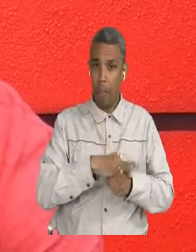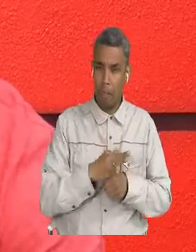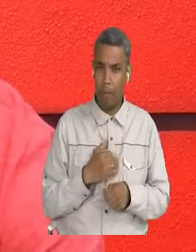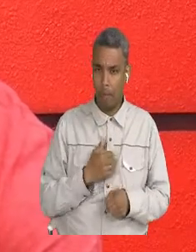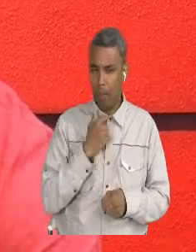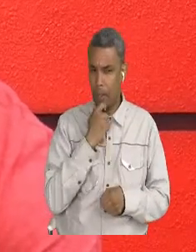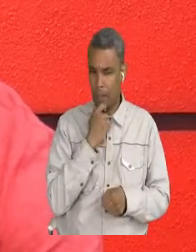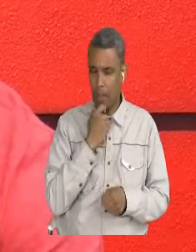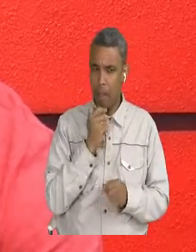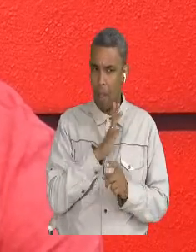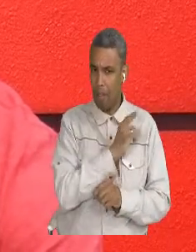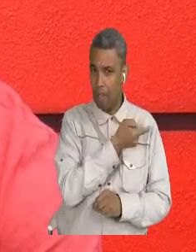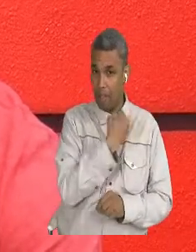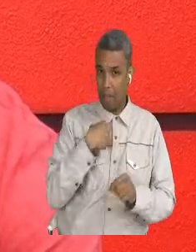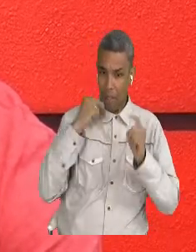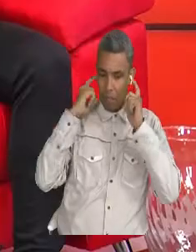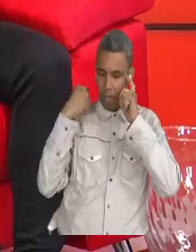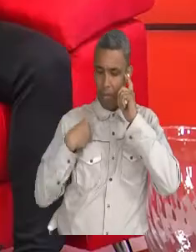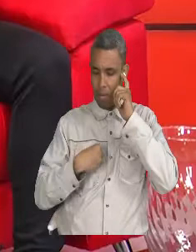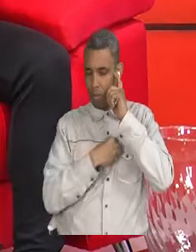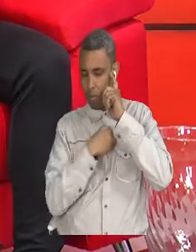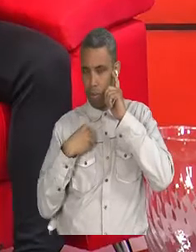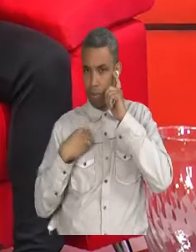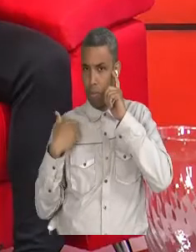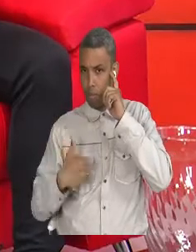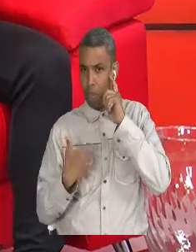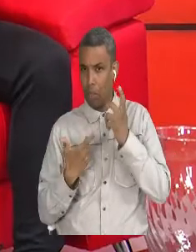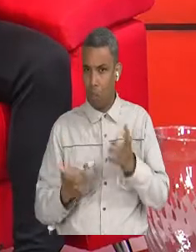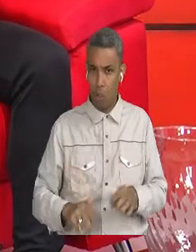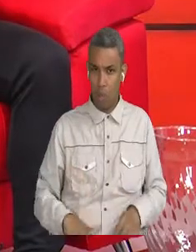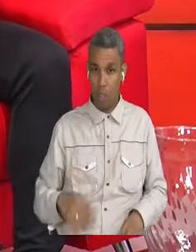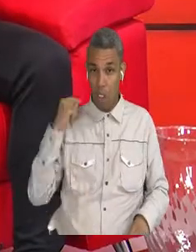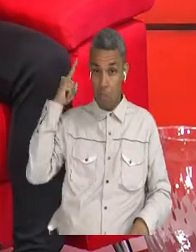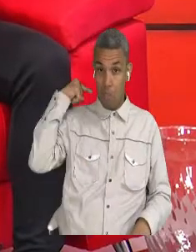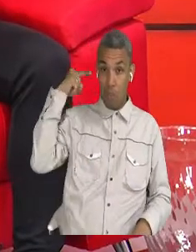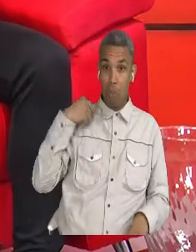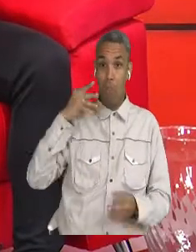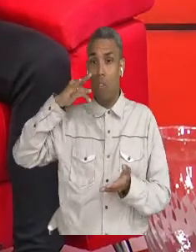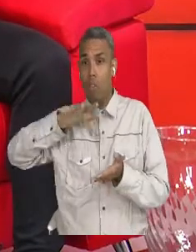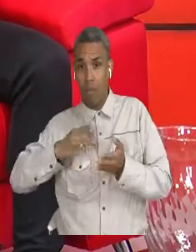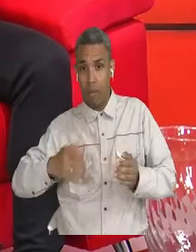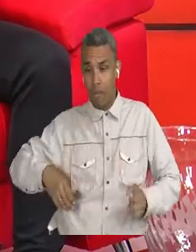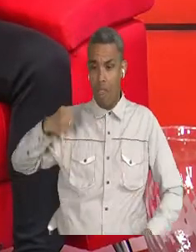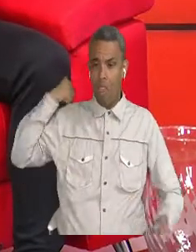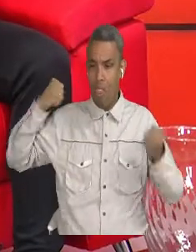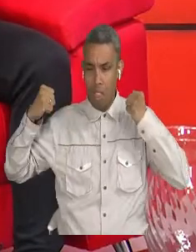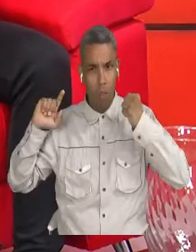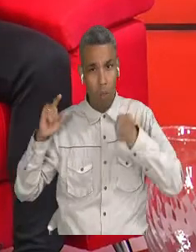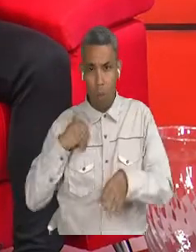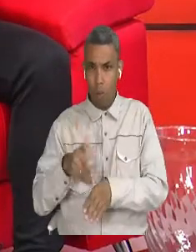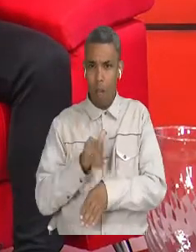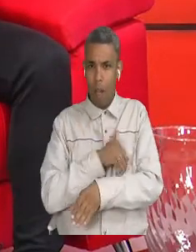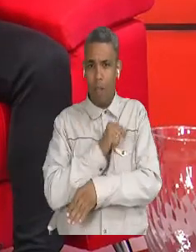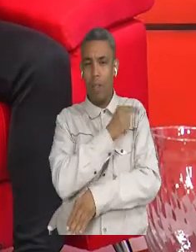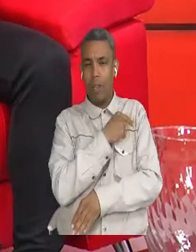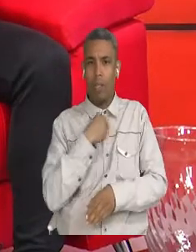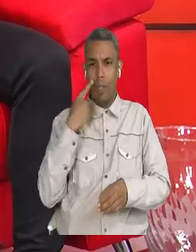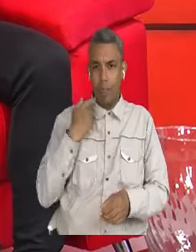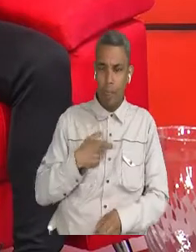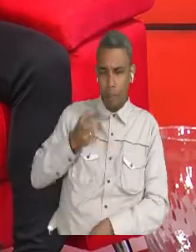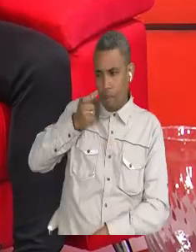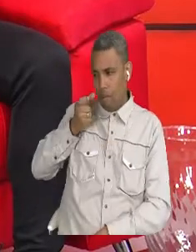a cada persona para que inicie su condicionamiento y su adaptación al entrenamiento. De ahí en adelante, pues